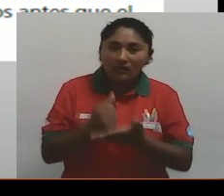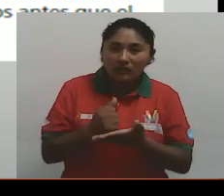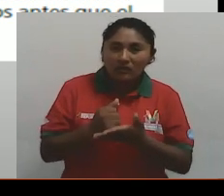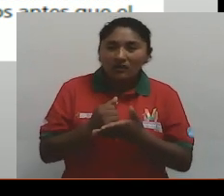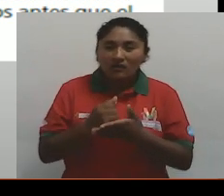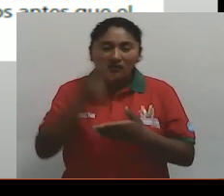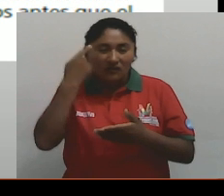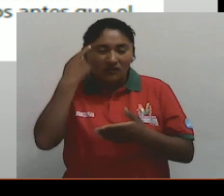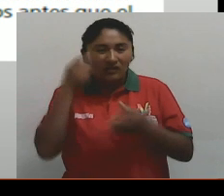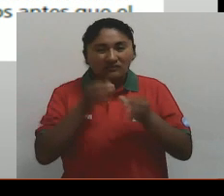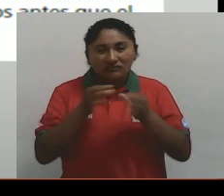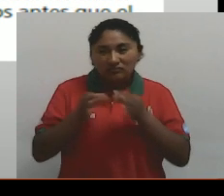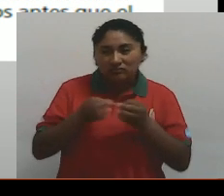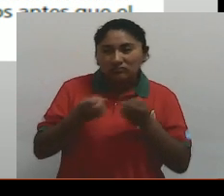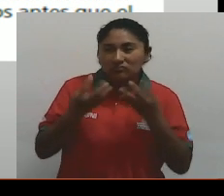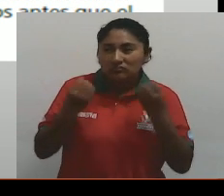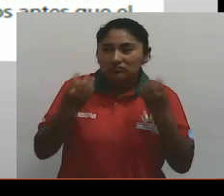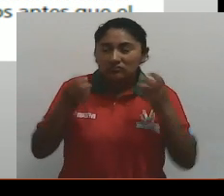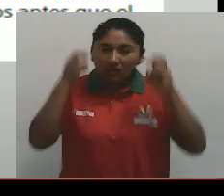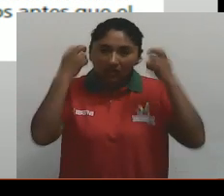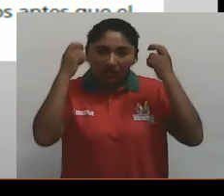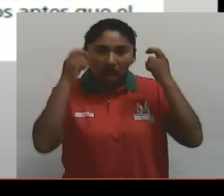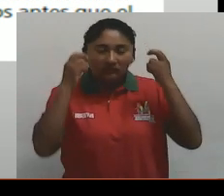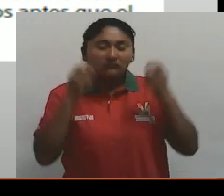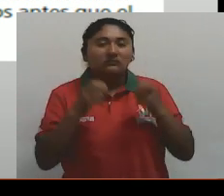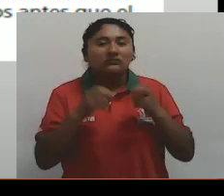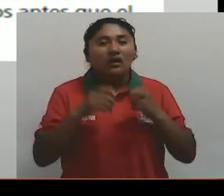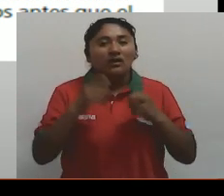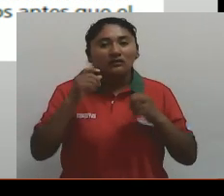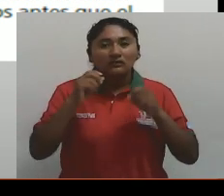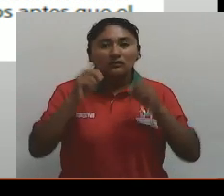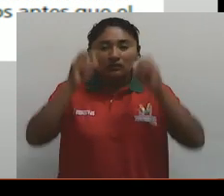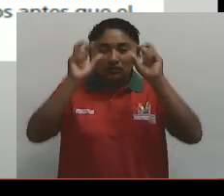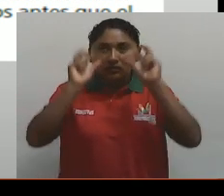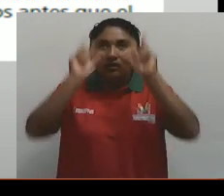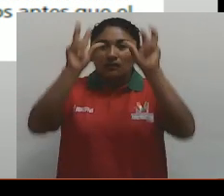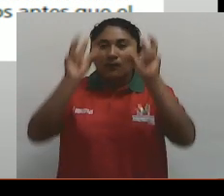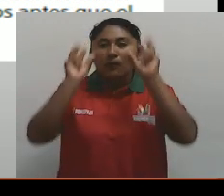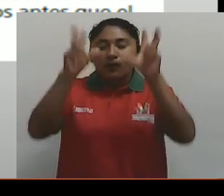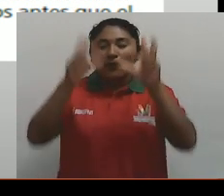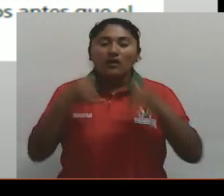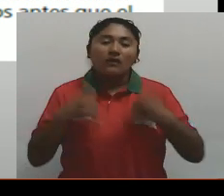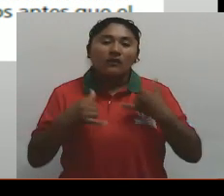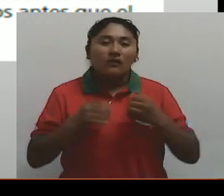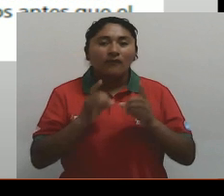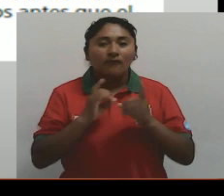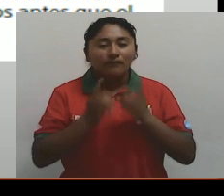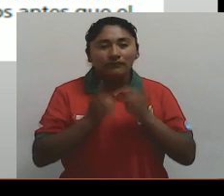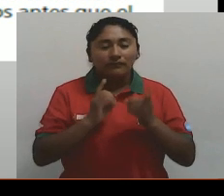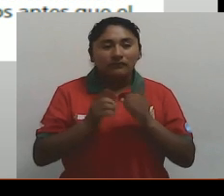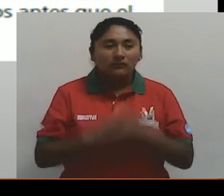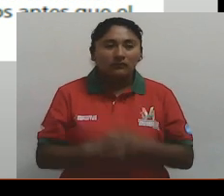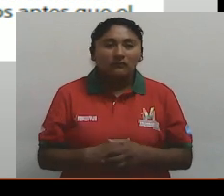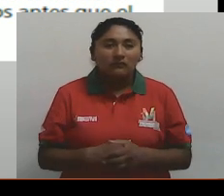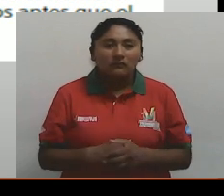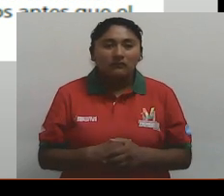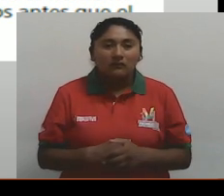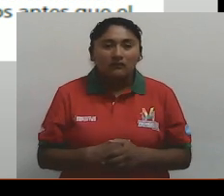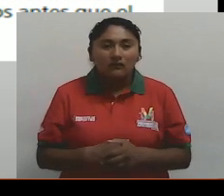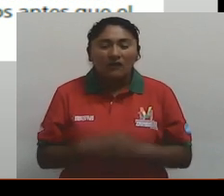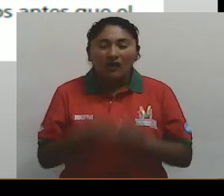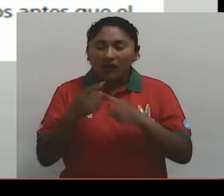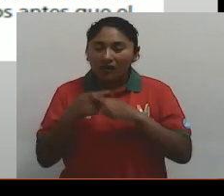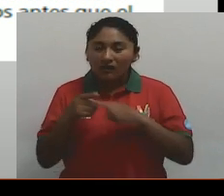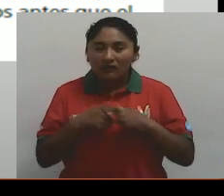ciertos elementos distintivos y esenciales. Algunos de ellos se comparten con otros deportes de raqueta, red o pelota. El saque, la rotación,